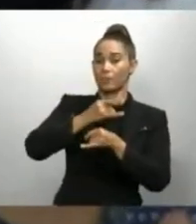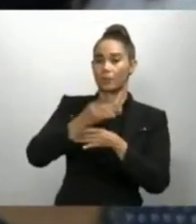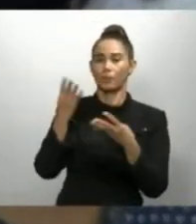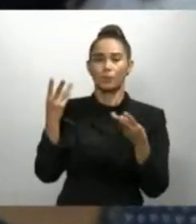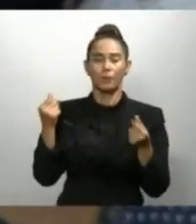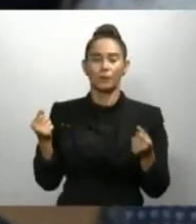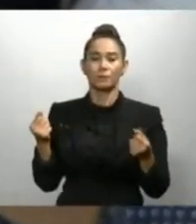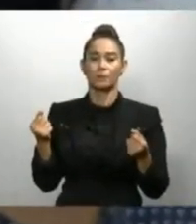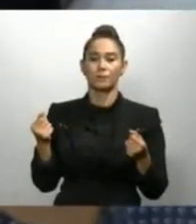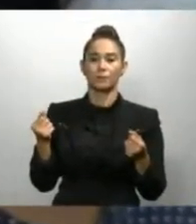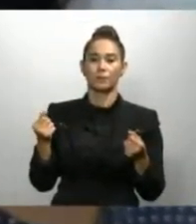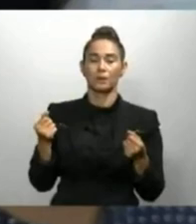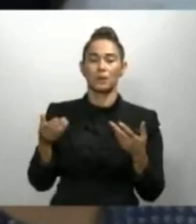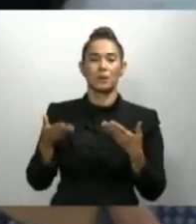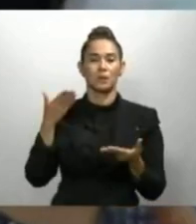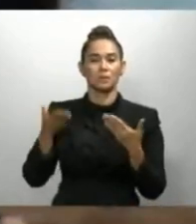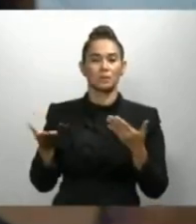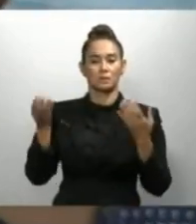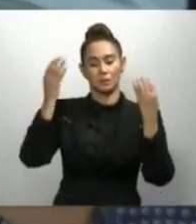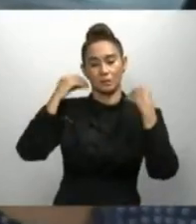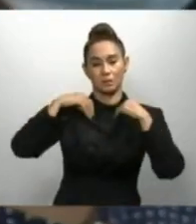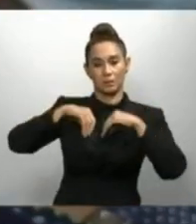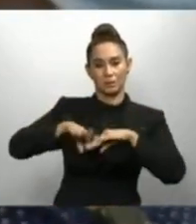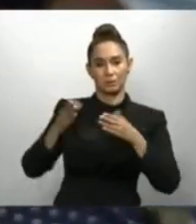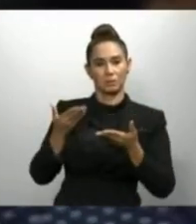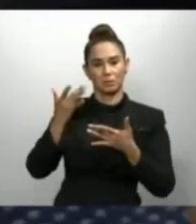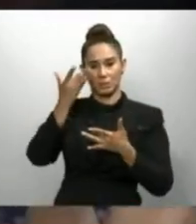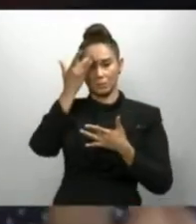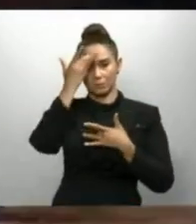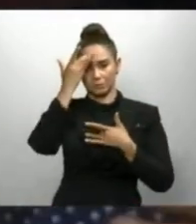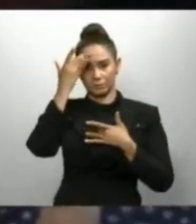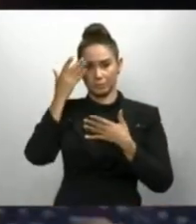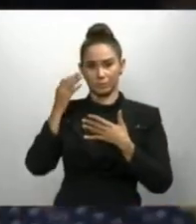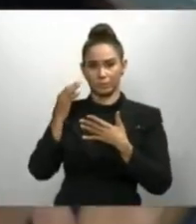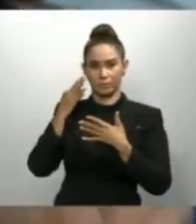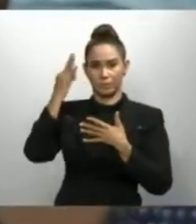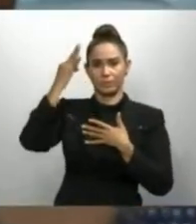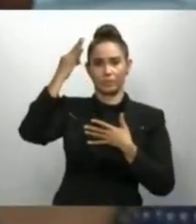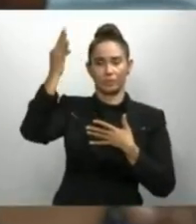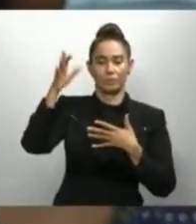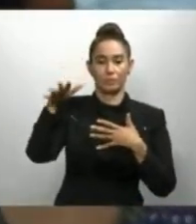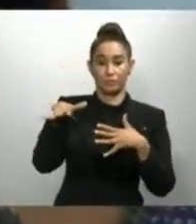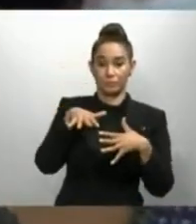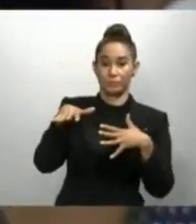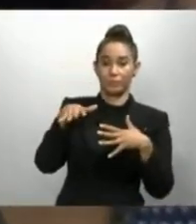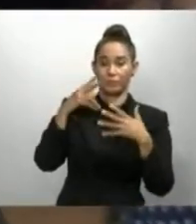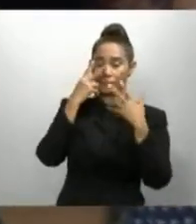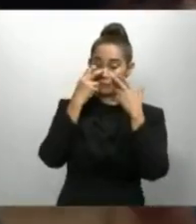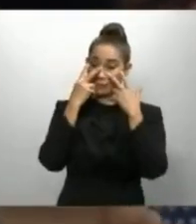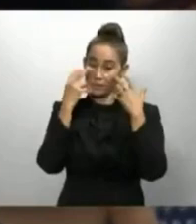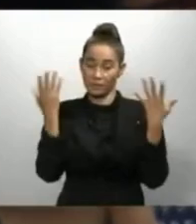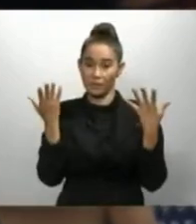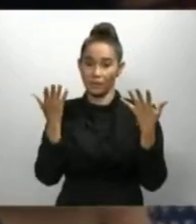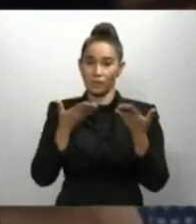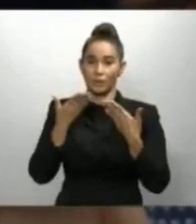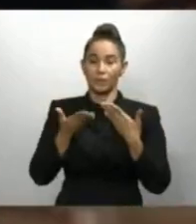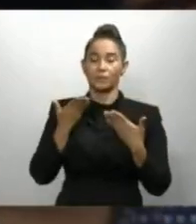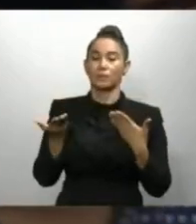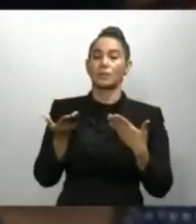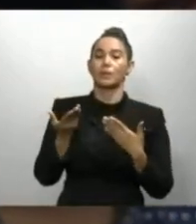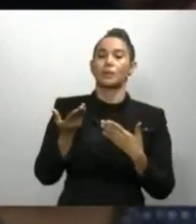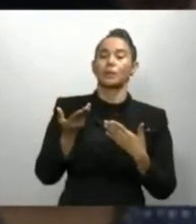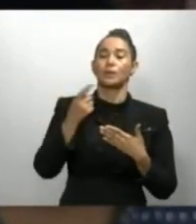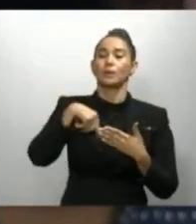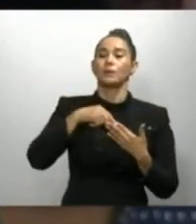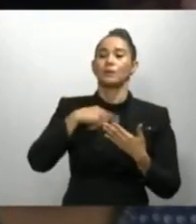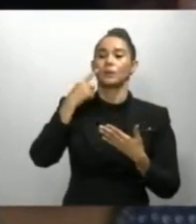adulterado, que hayan quedado con algún tipo de comorbilidad, ya dígase paralítico, ciego, porque hemos